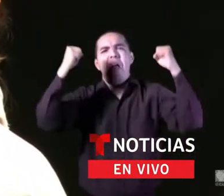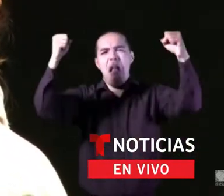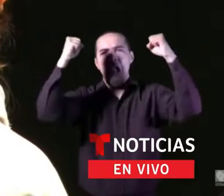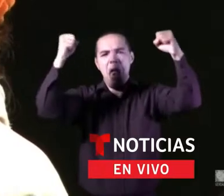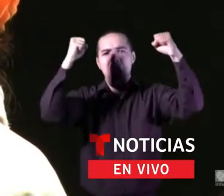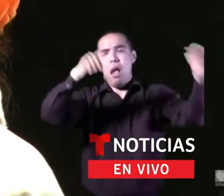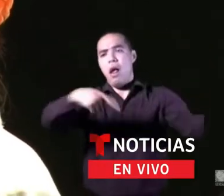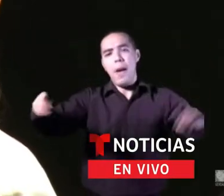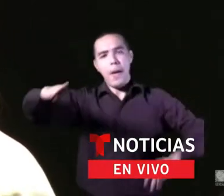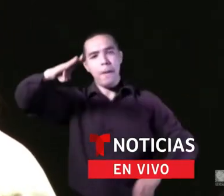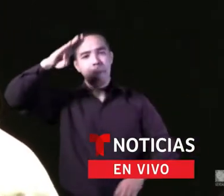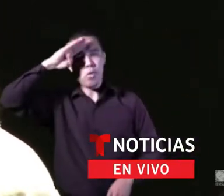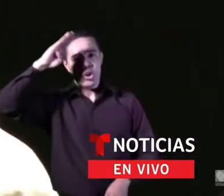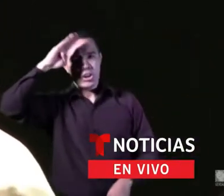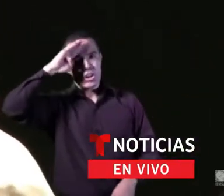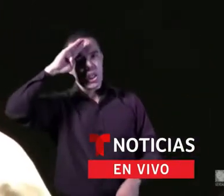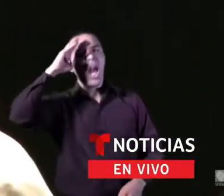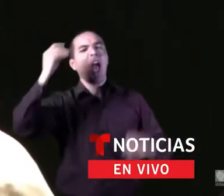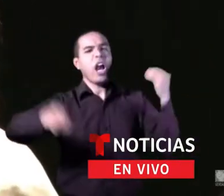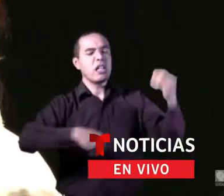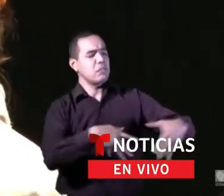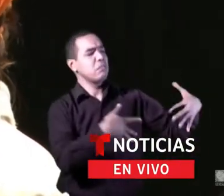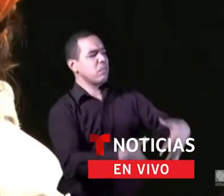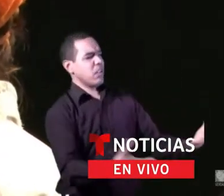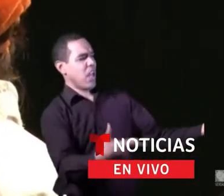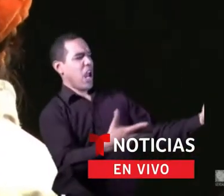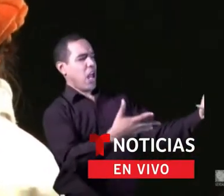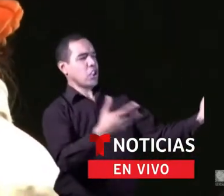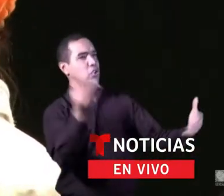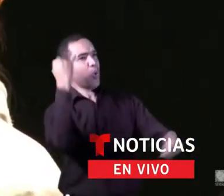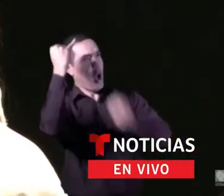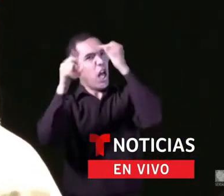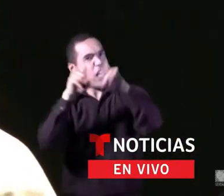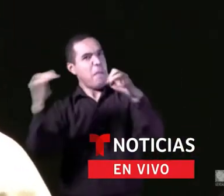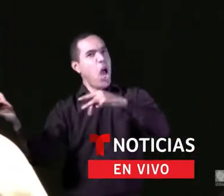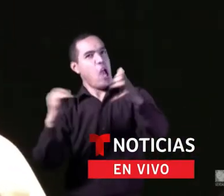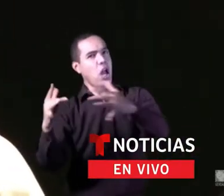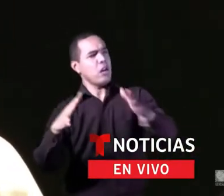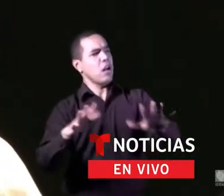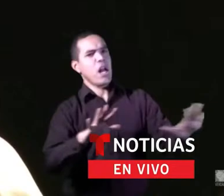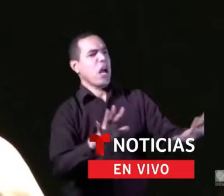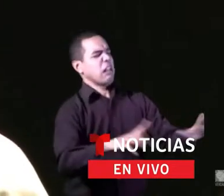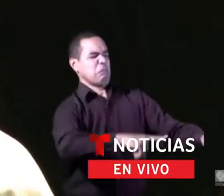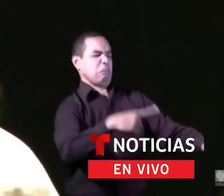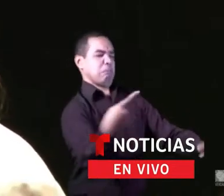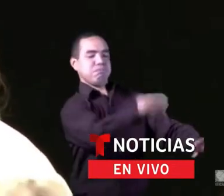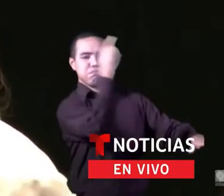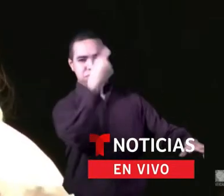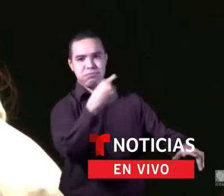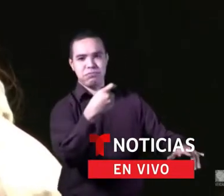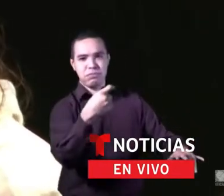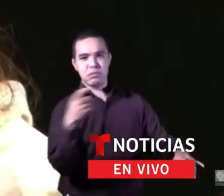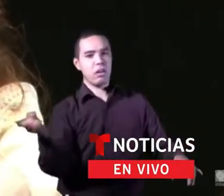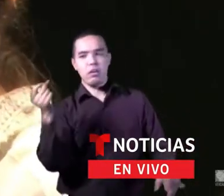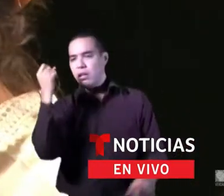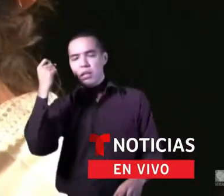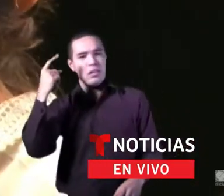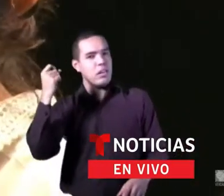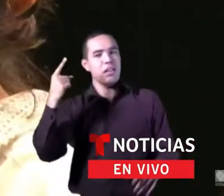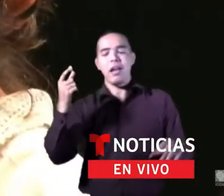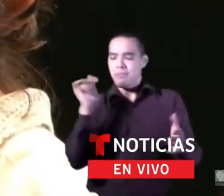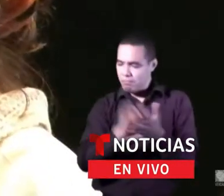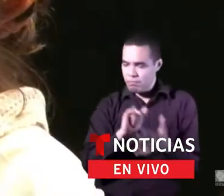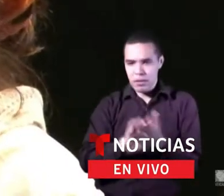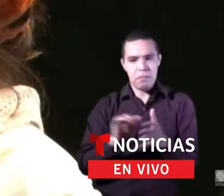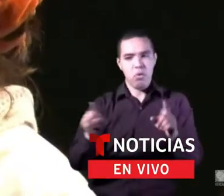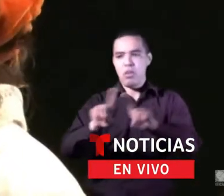guerra los mataron por terroristas para que ellos entiendan la diferencia y no vuelvan a empezar